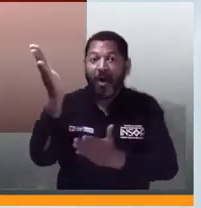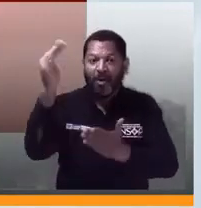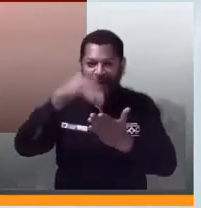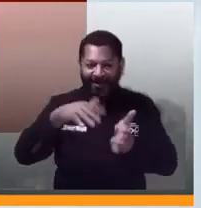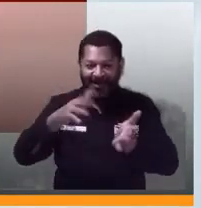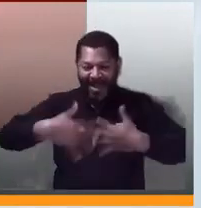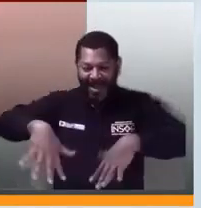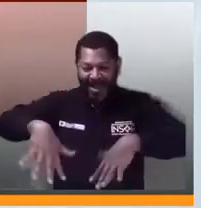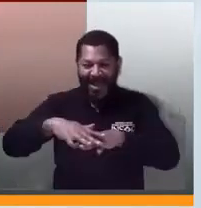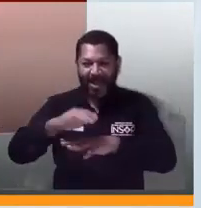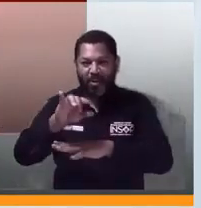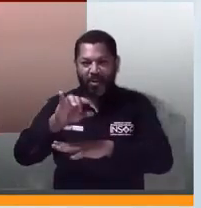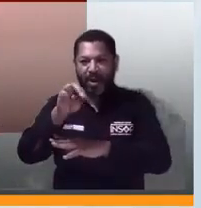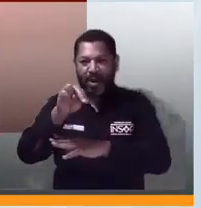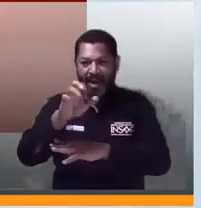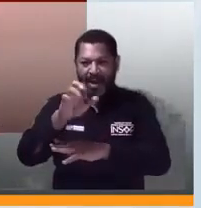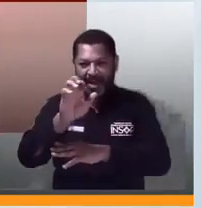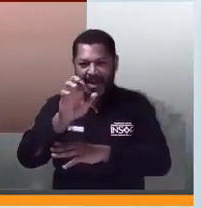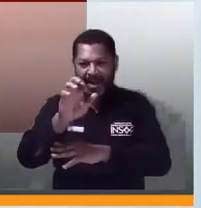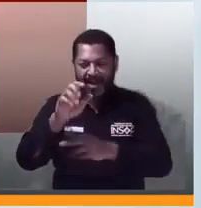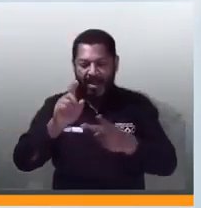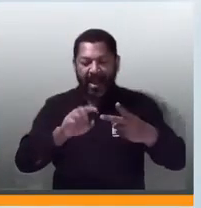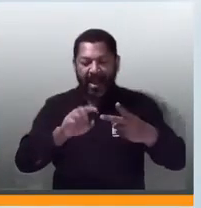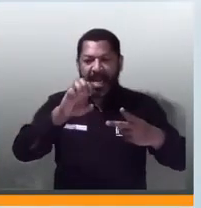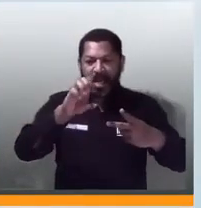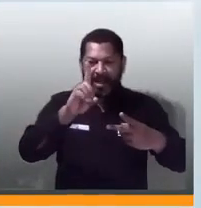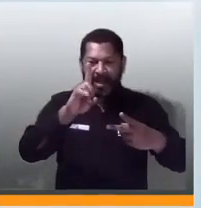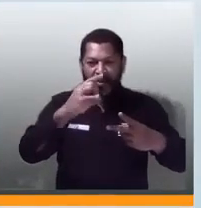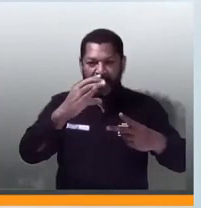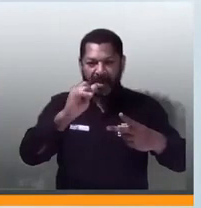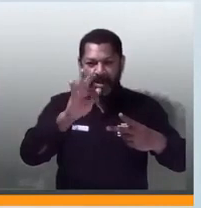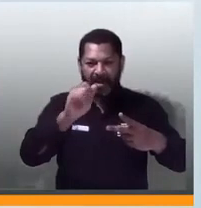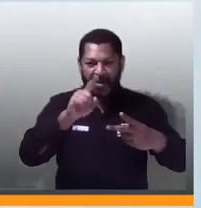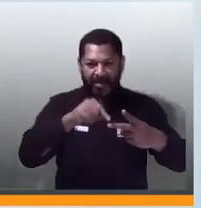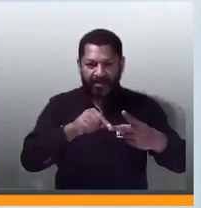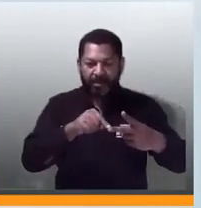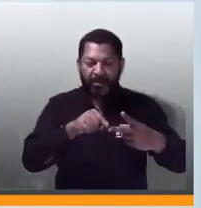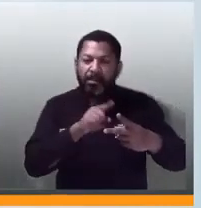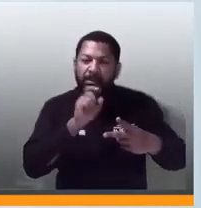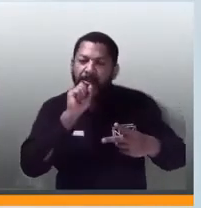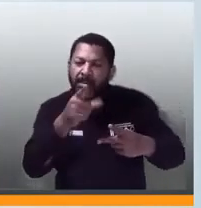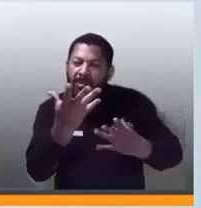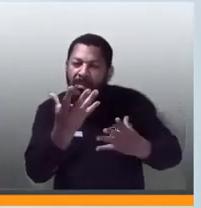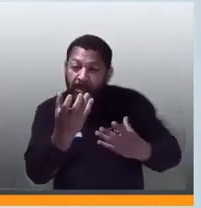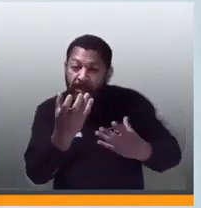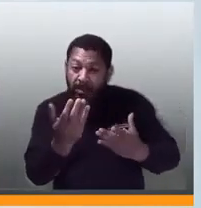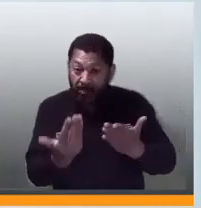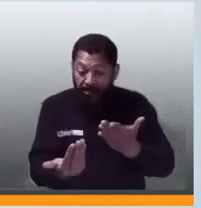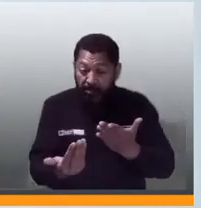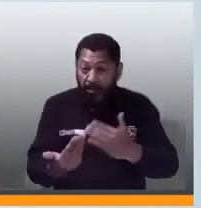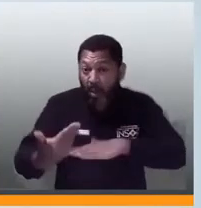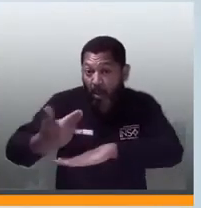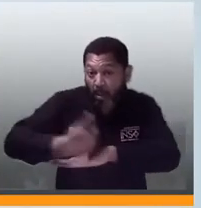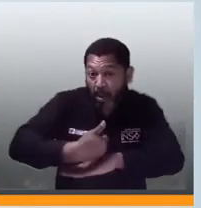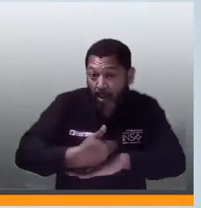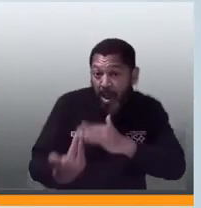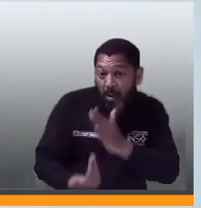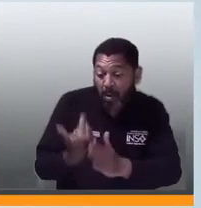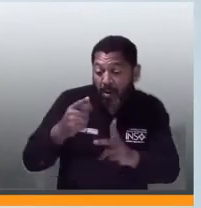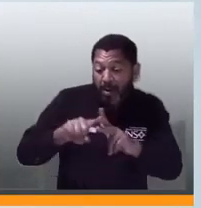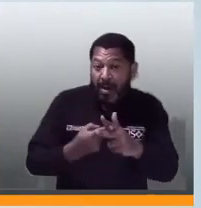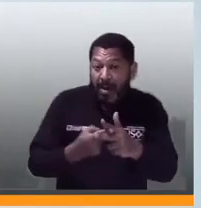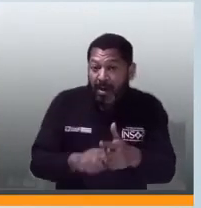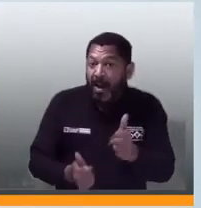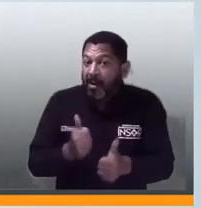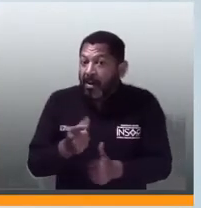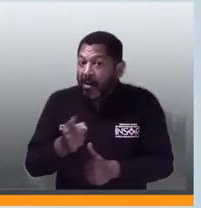De Red Únete y para Educatet, ¿qué talleres nuevos quisieran? Nos gustaría que propusiéramos en